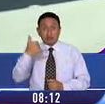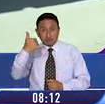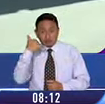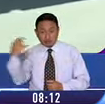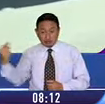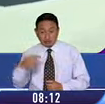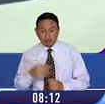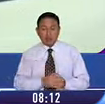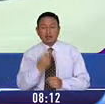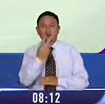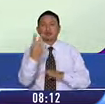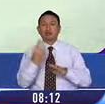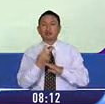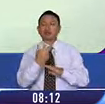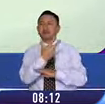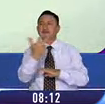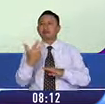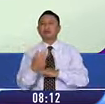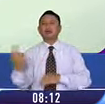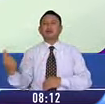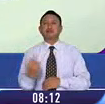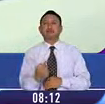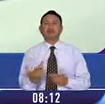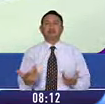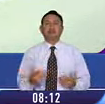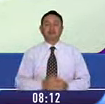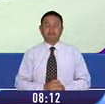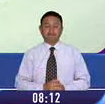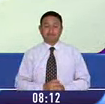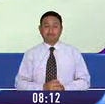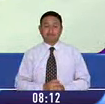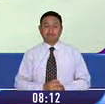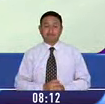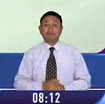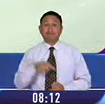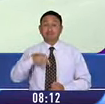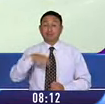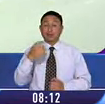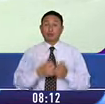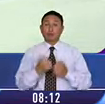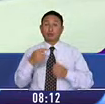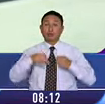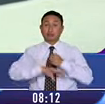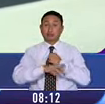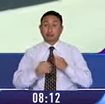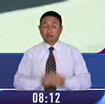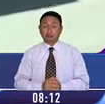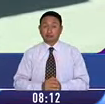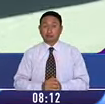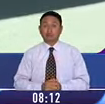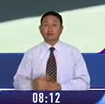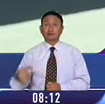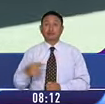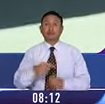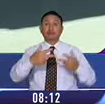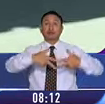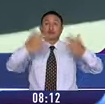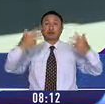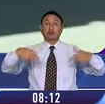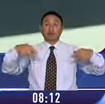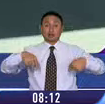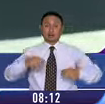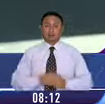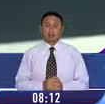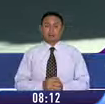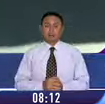las 2, 3 horas vienen. Así es. Así es, mi vecina. Es un problema también de inseguridad que tienen en Santa Rosa de Chillogallo. Estamos entre las etapas 1 y 2,